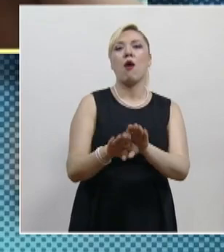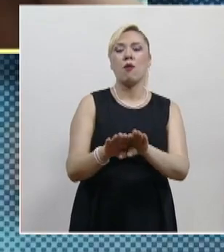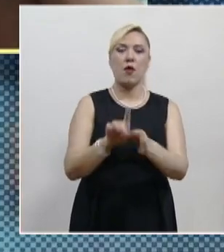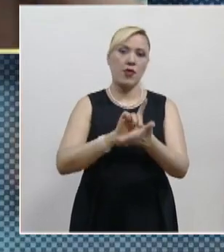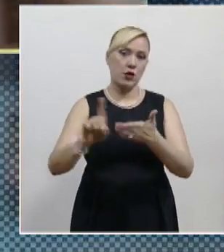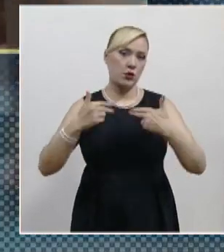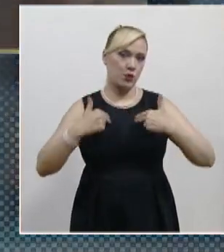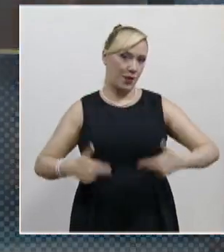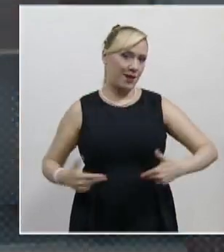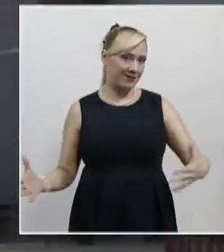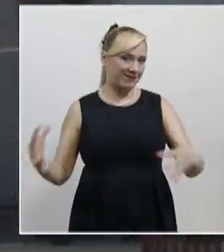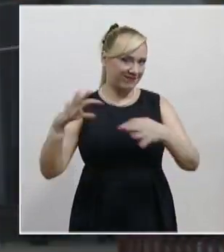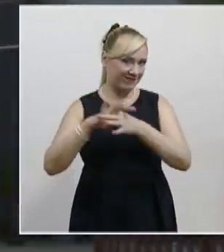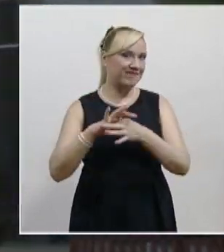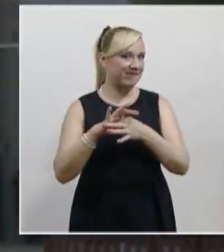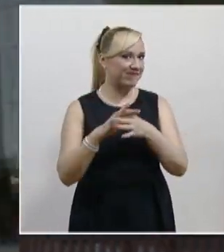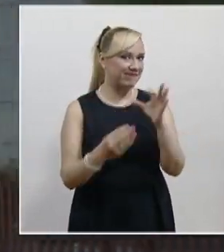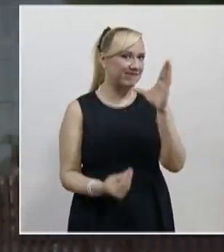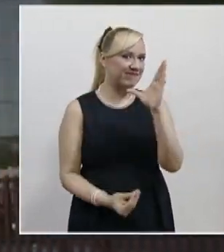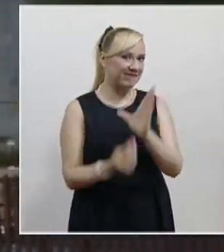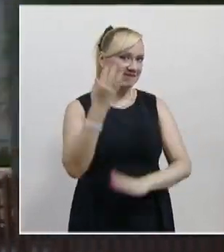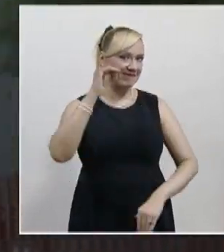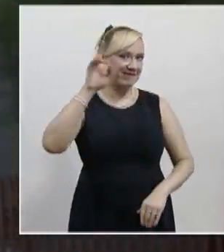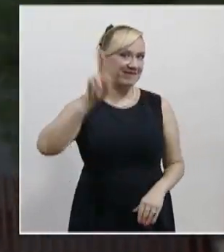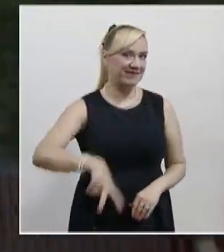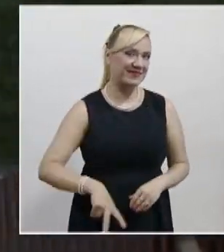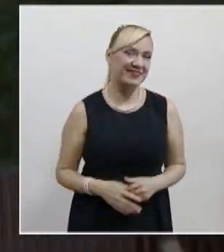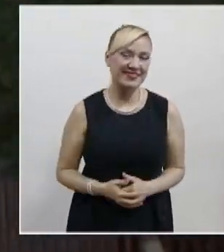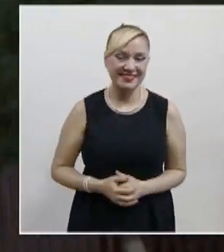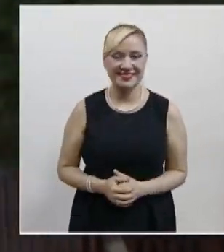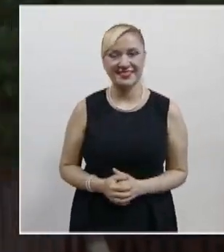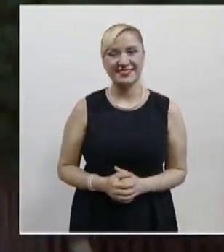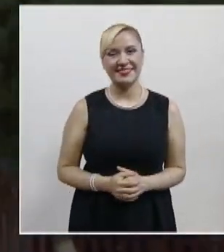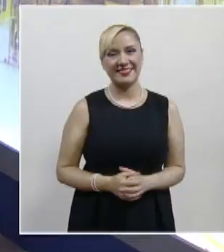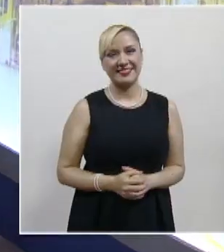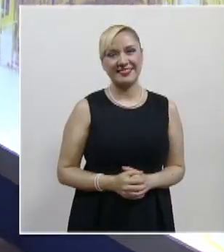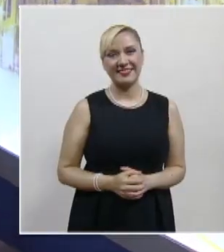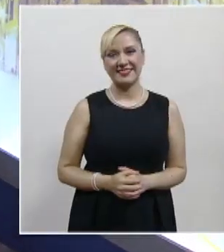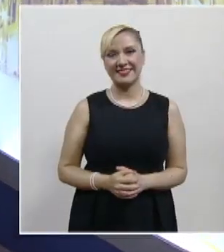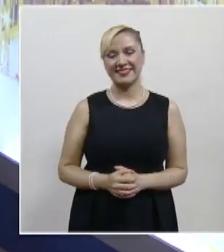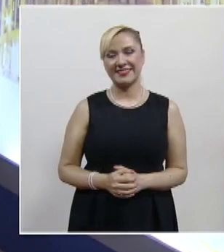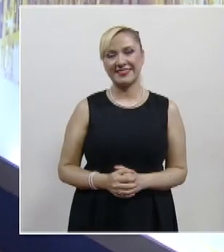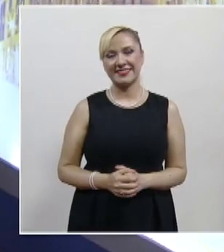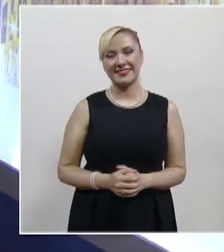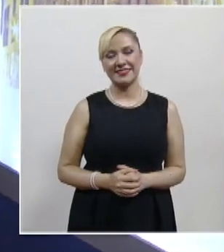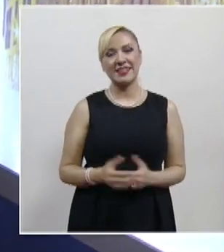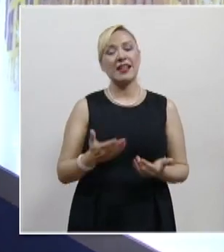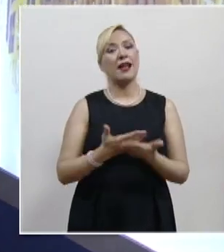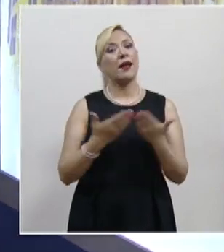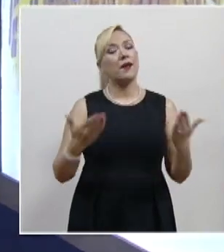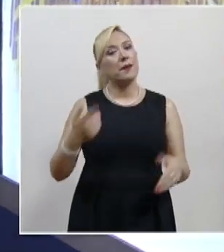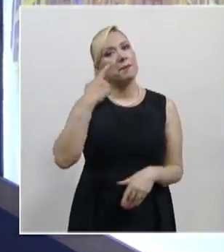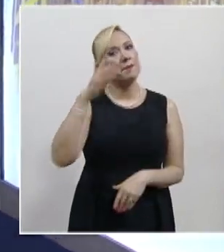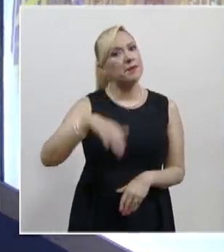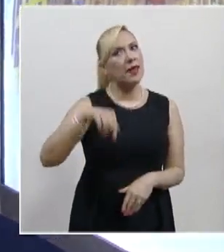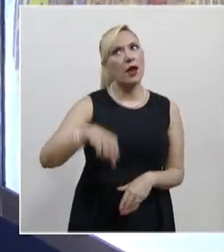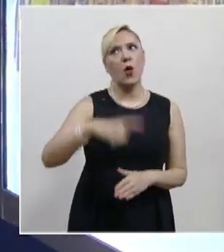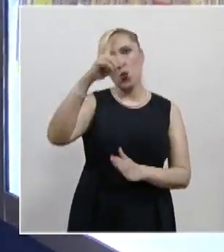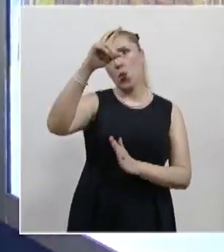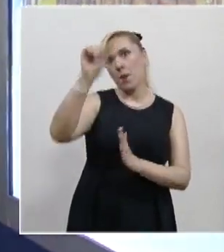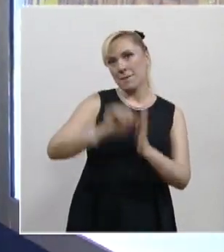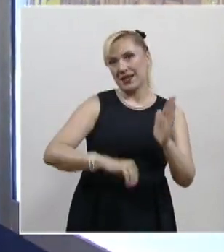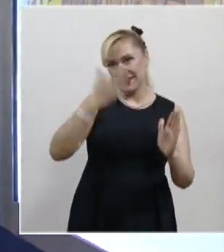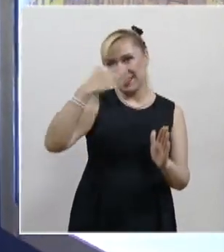derechos humanos. Para el canal del Poder Judicial de la Federación, Jesús Daza. Y miren, este mes del orgullo